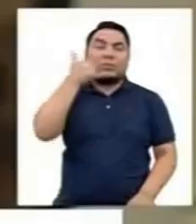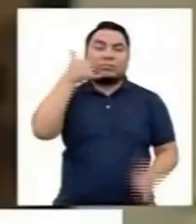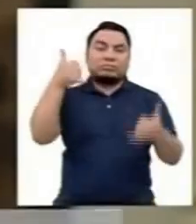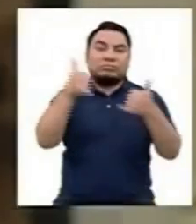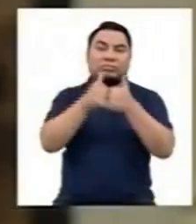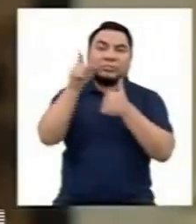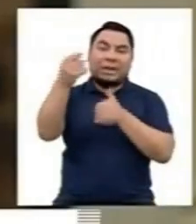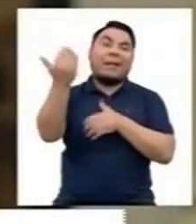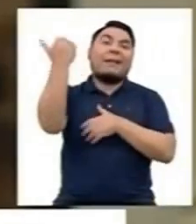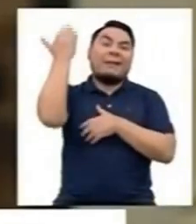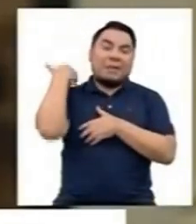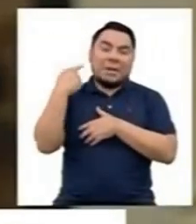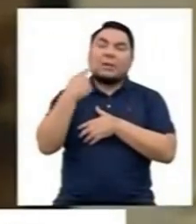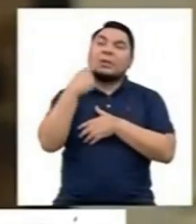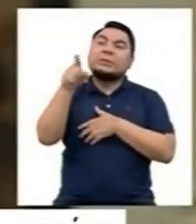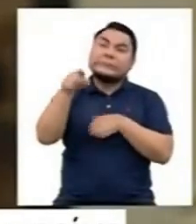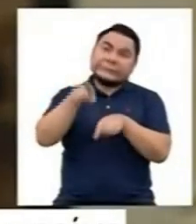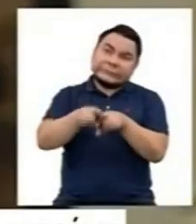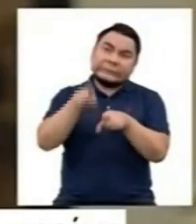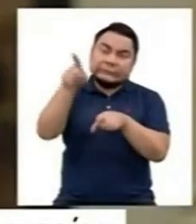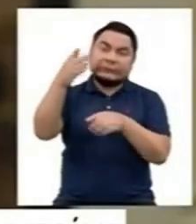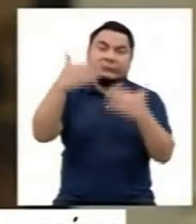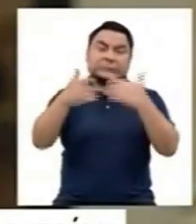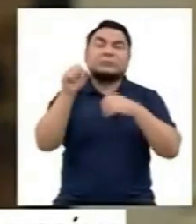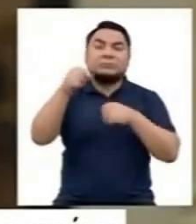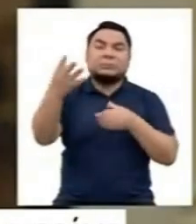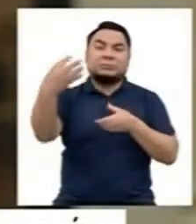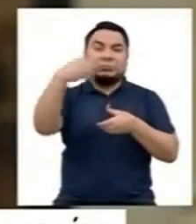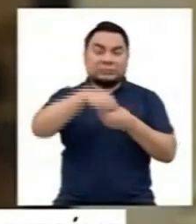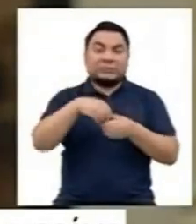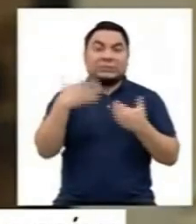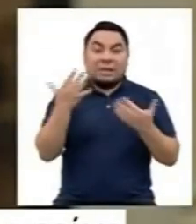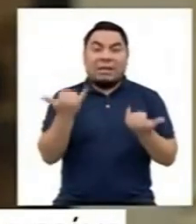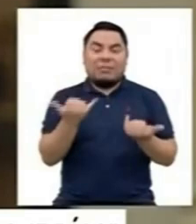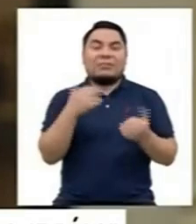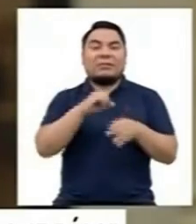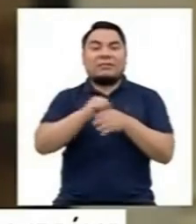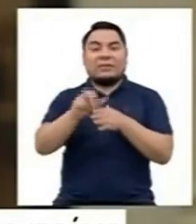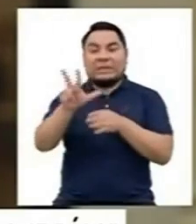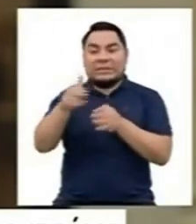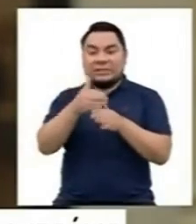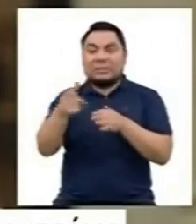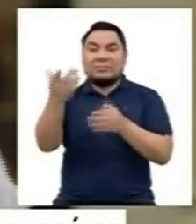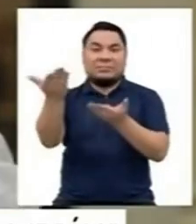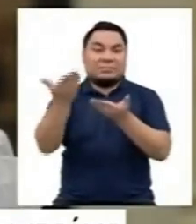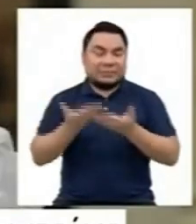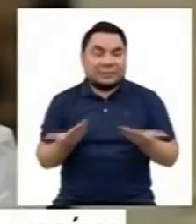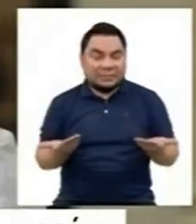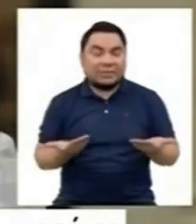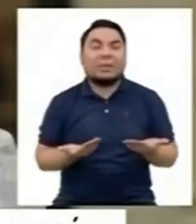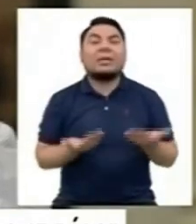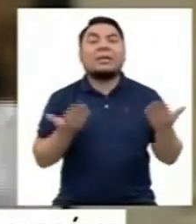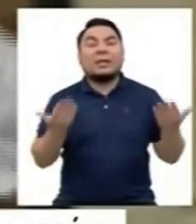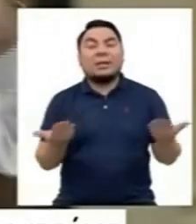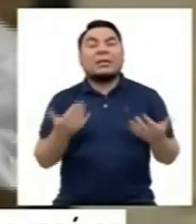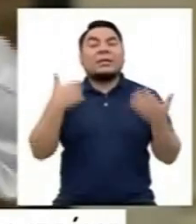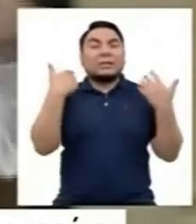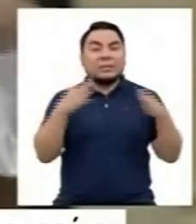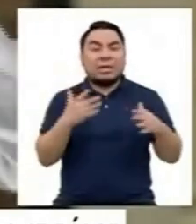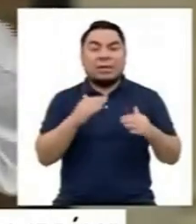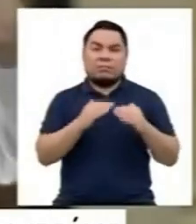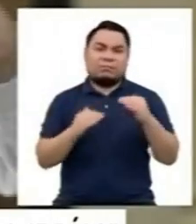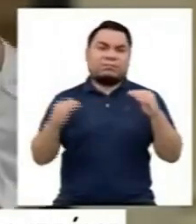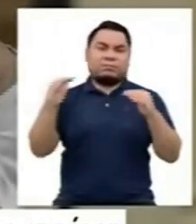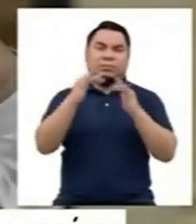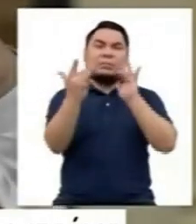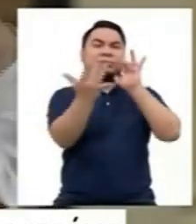2021. Cabe destacar que el gobierno está apuntando a cubrir más o menos 90 92% de la población. ¿Eso qué quiere decir?